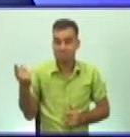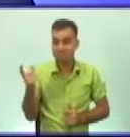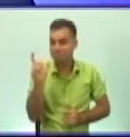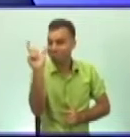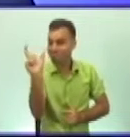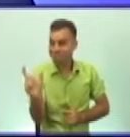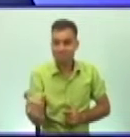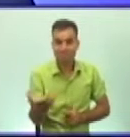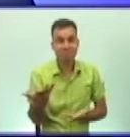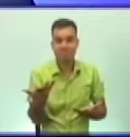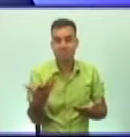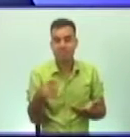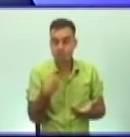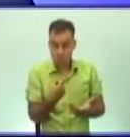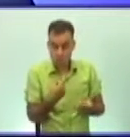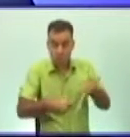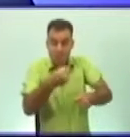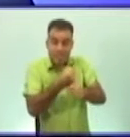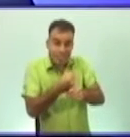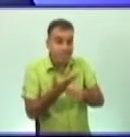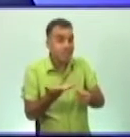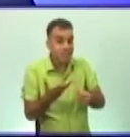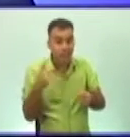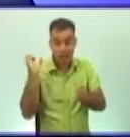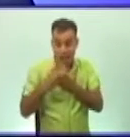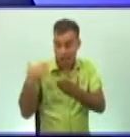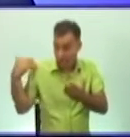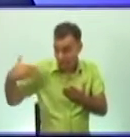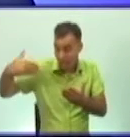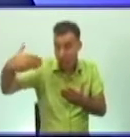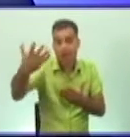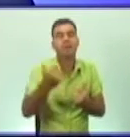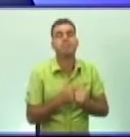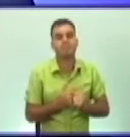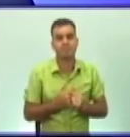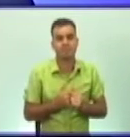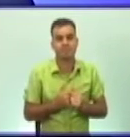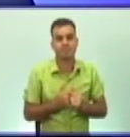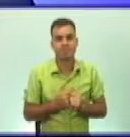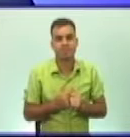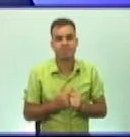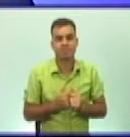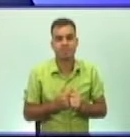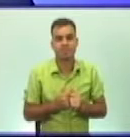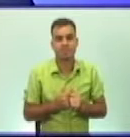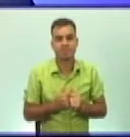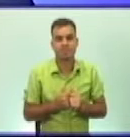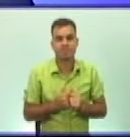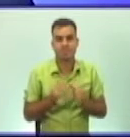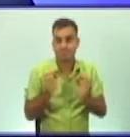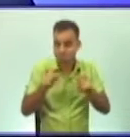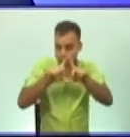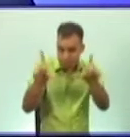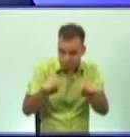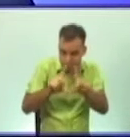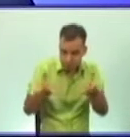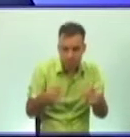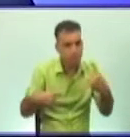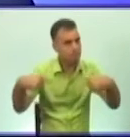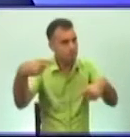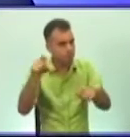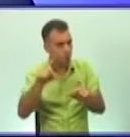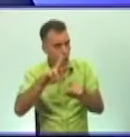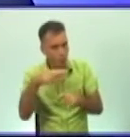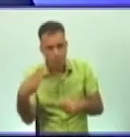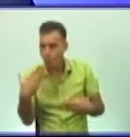hemos estado utilizando en todas las clases y se apoya en los conceptos fundamentales de esta unidad.